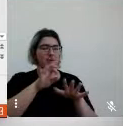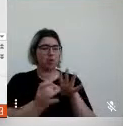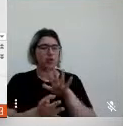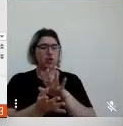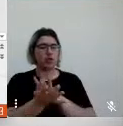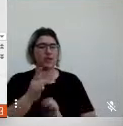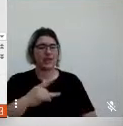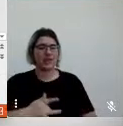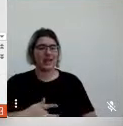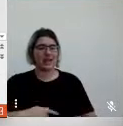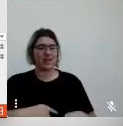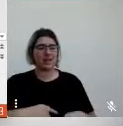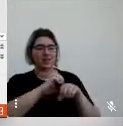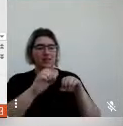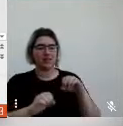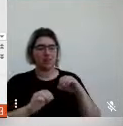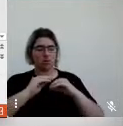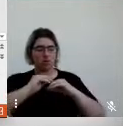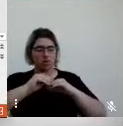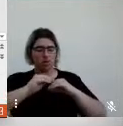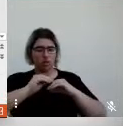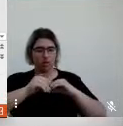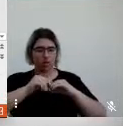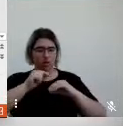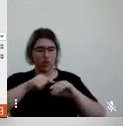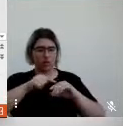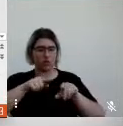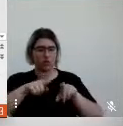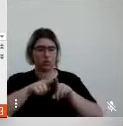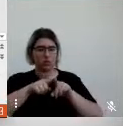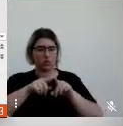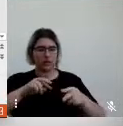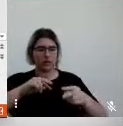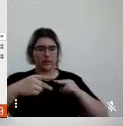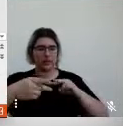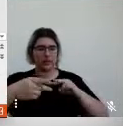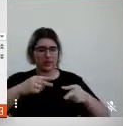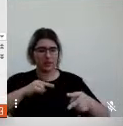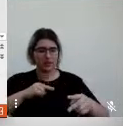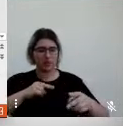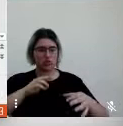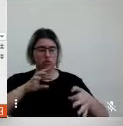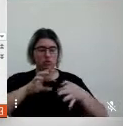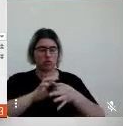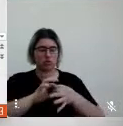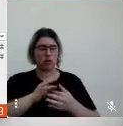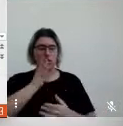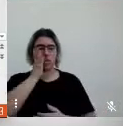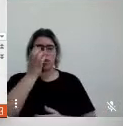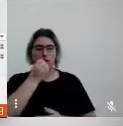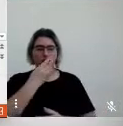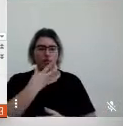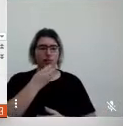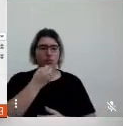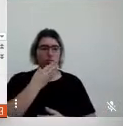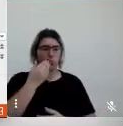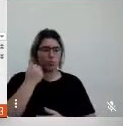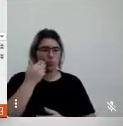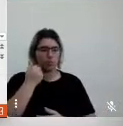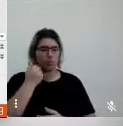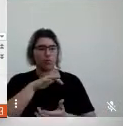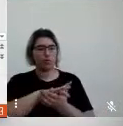neurotransmisor que se relaciona pues, con el dormir bien, tener buen humor, estar tranquilos. Y